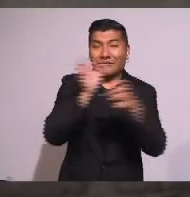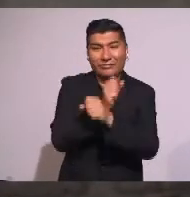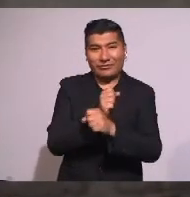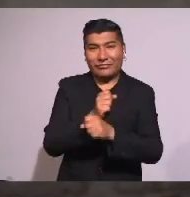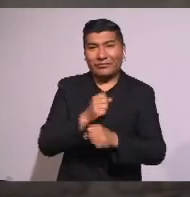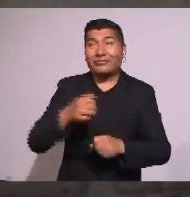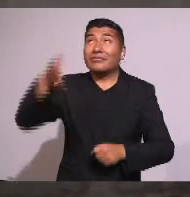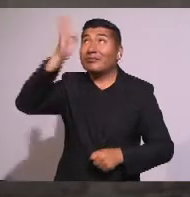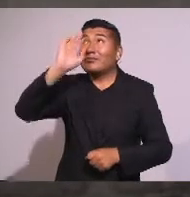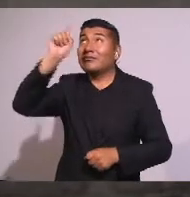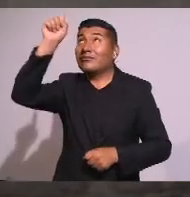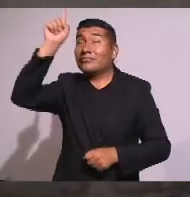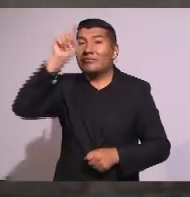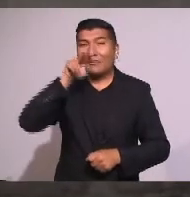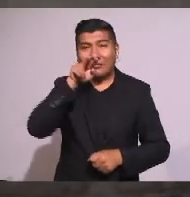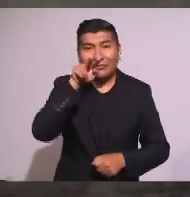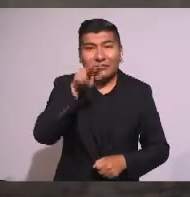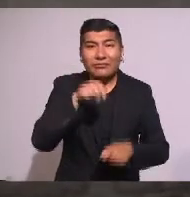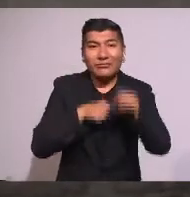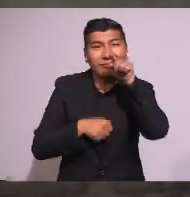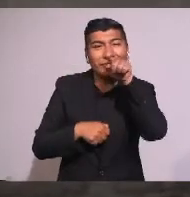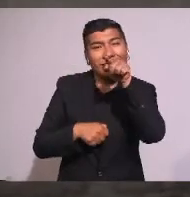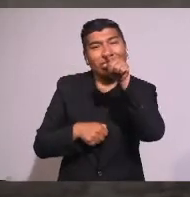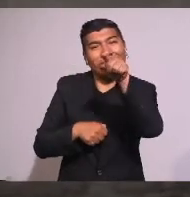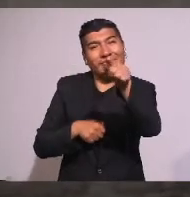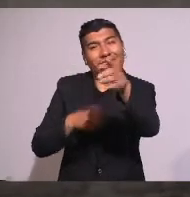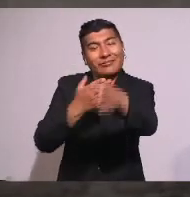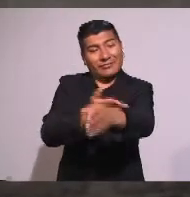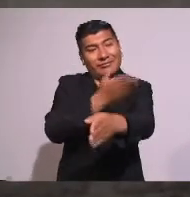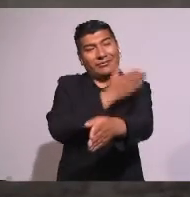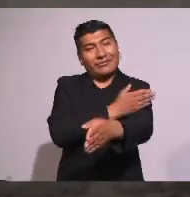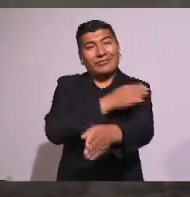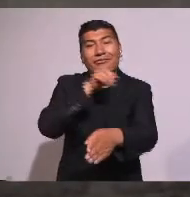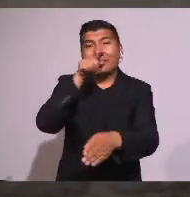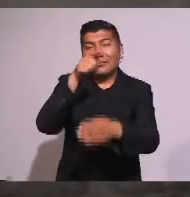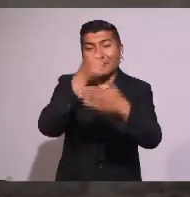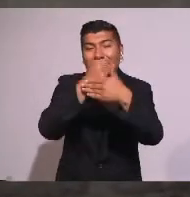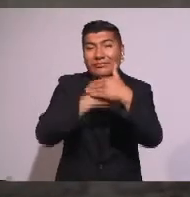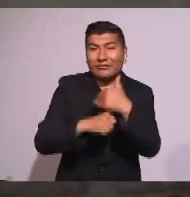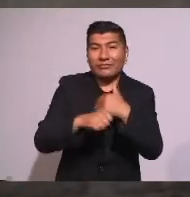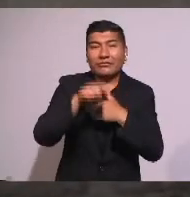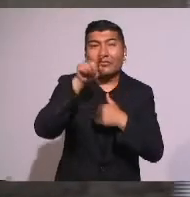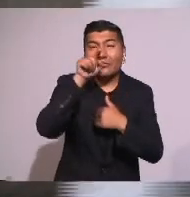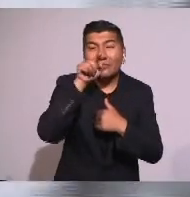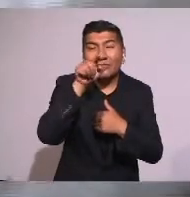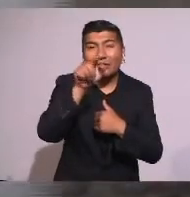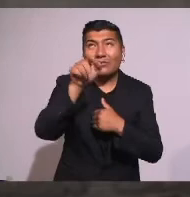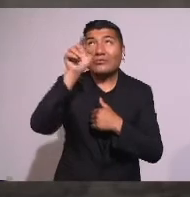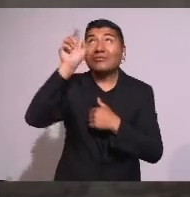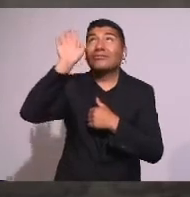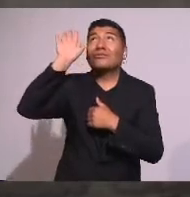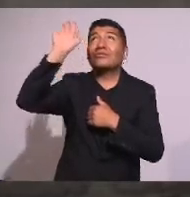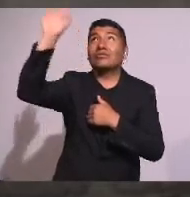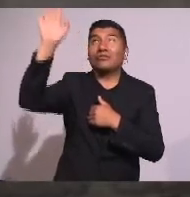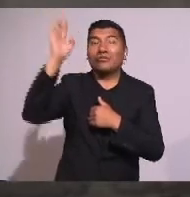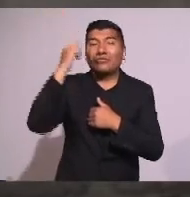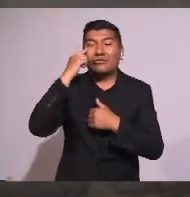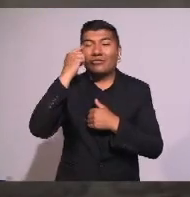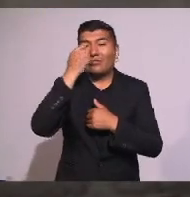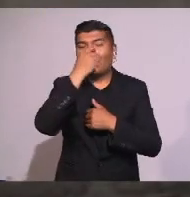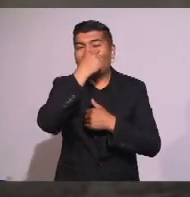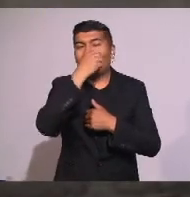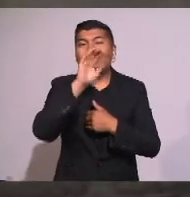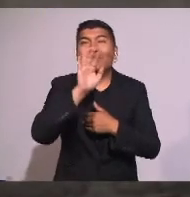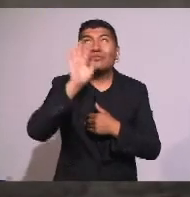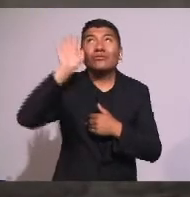se ha fijado en ti antes de que nacieras. Estás en los ojos y el pensamiento de